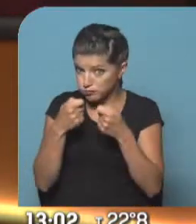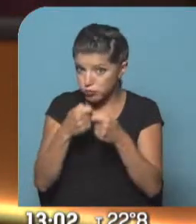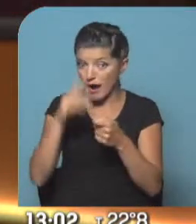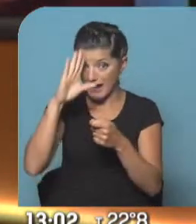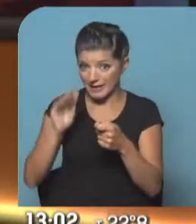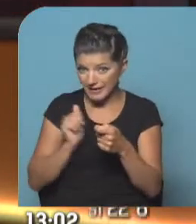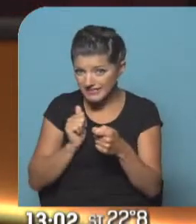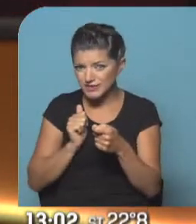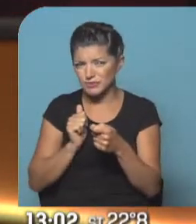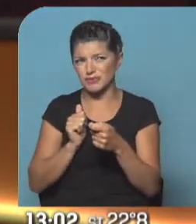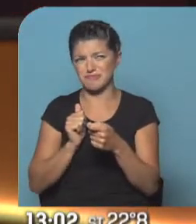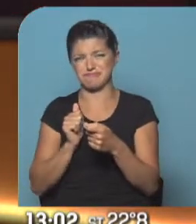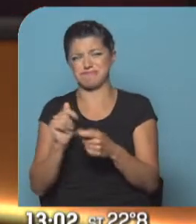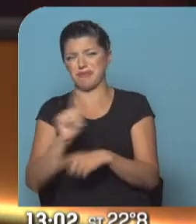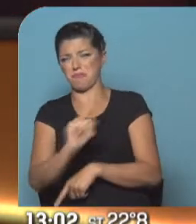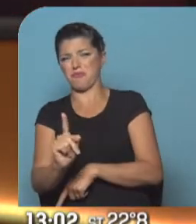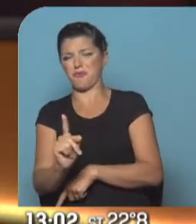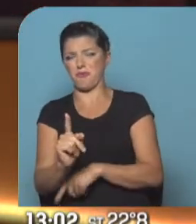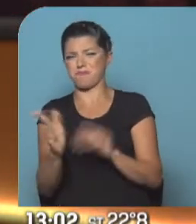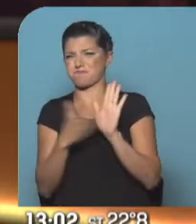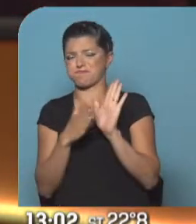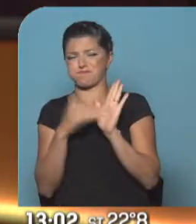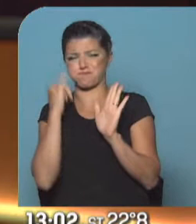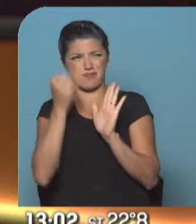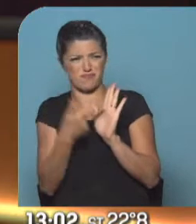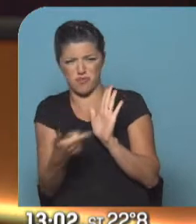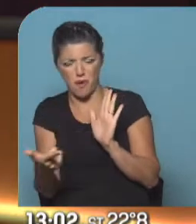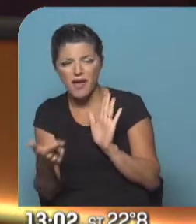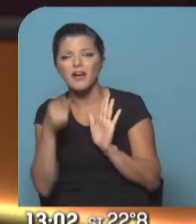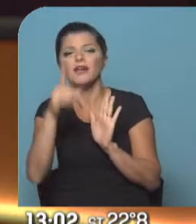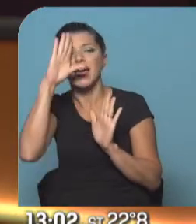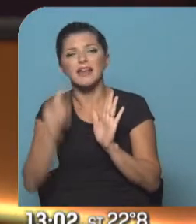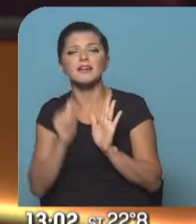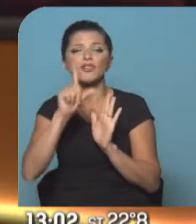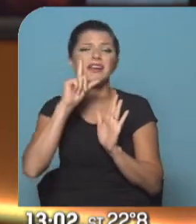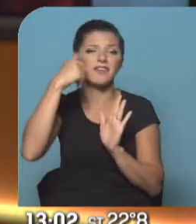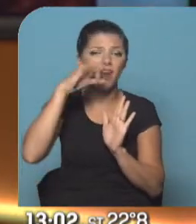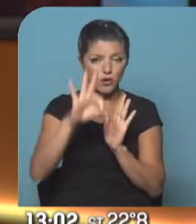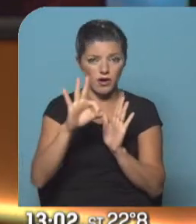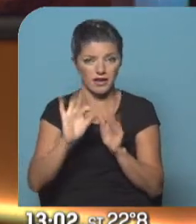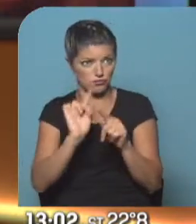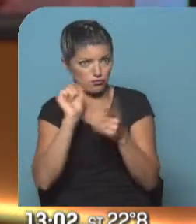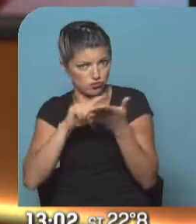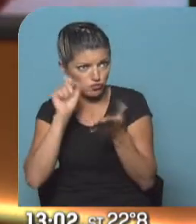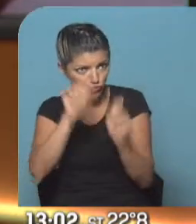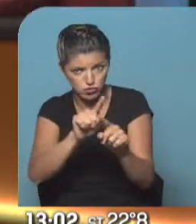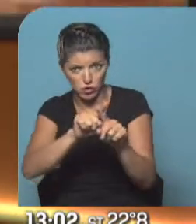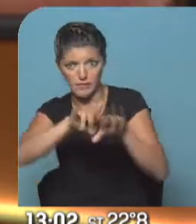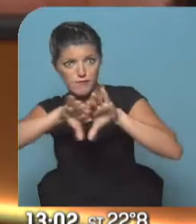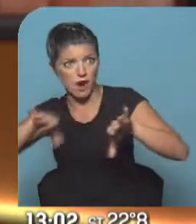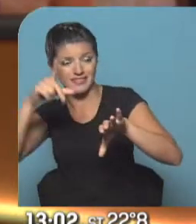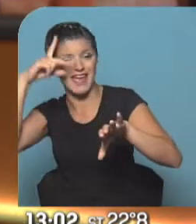que lo provoque, tampoco no tiene asidero, porque el ejército libanés, el ejército local, no hablo del Hezbollah, hablo del ejército central, es